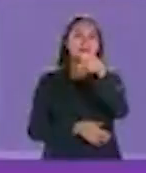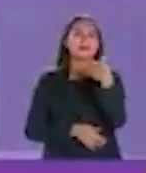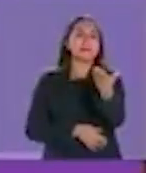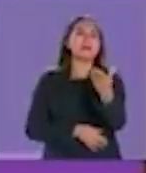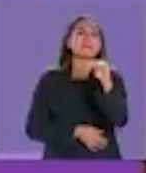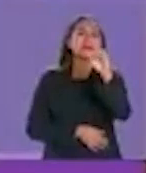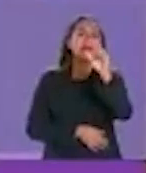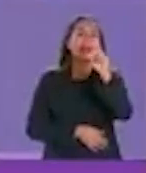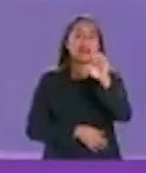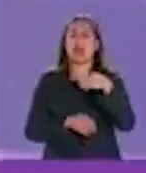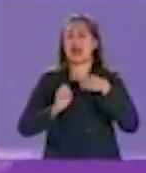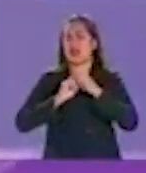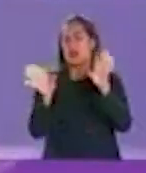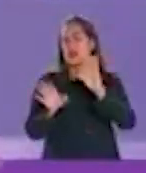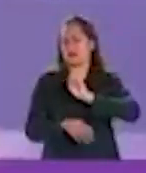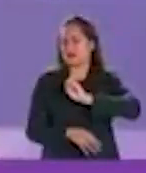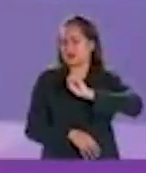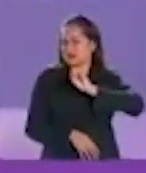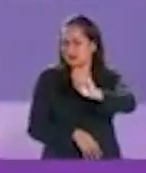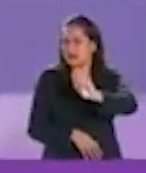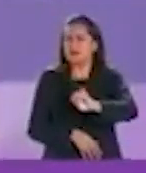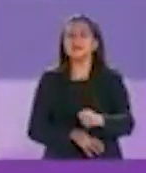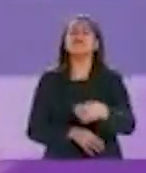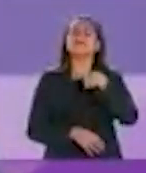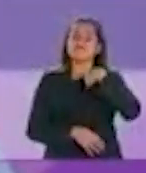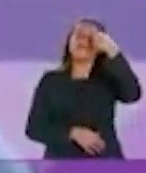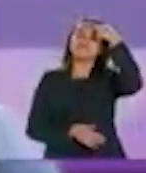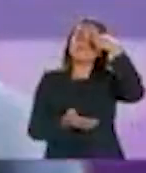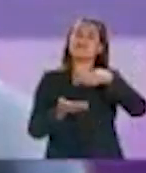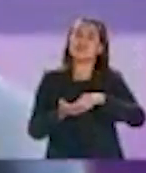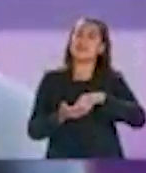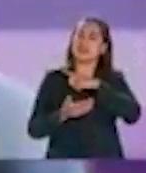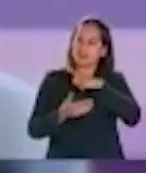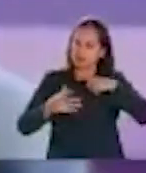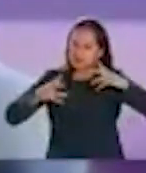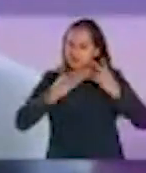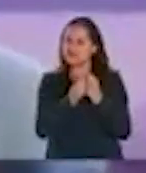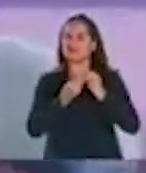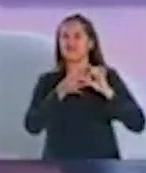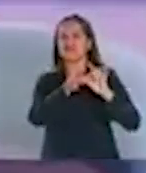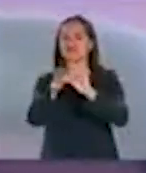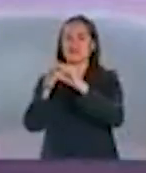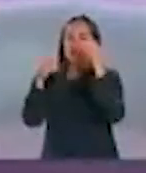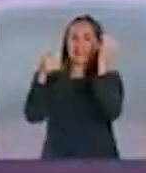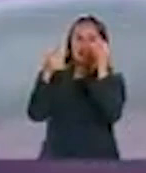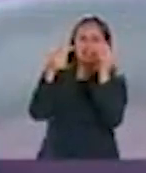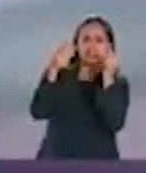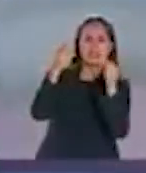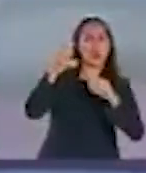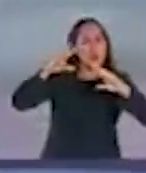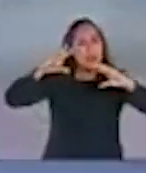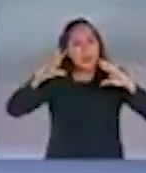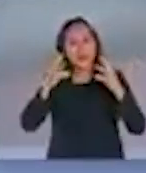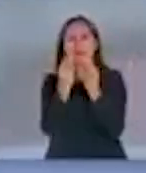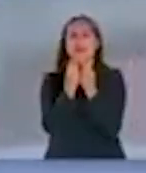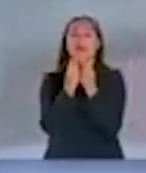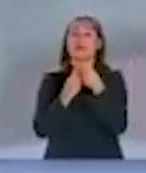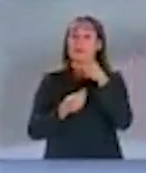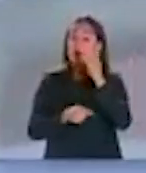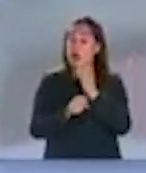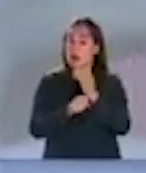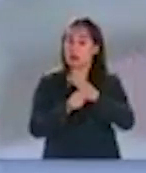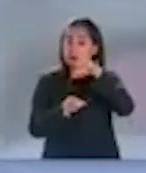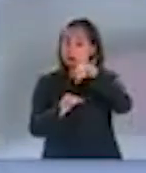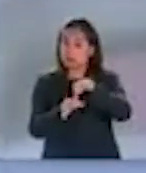yo que son muchas las causas que nos deben de unir y en las que tenemos que trabajar juntos pero es selección hay mucho en juego hay mucho en juego